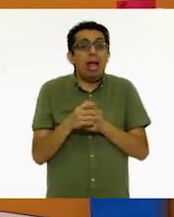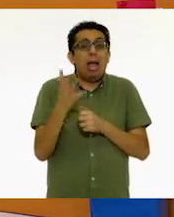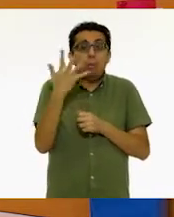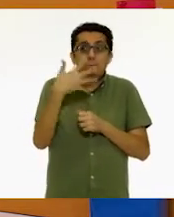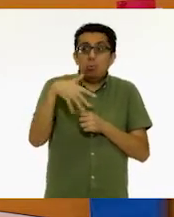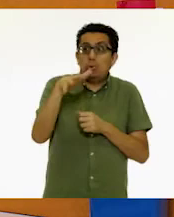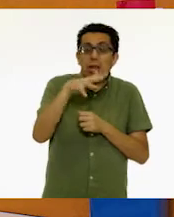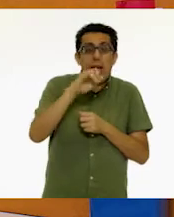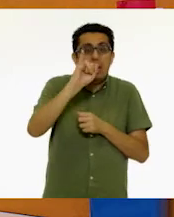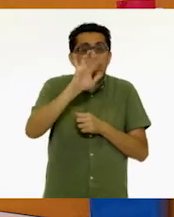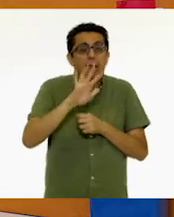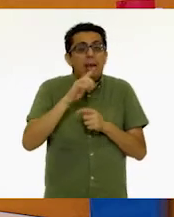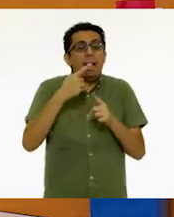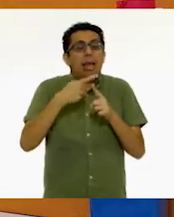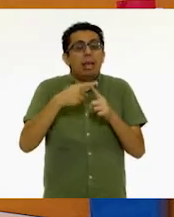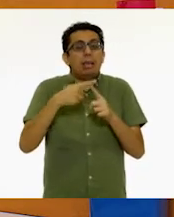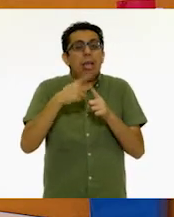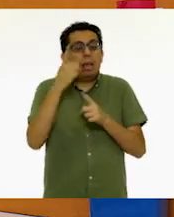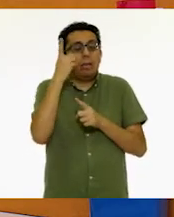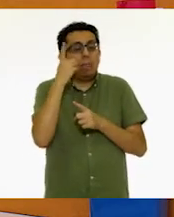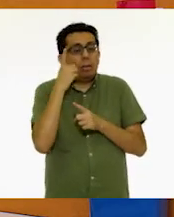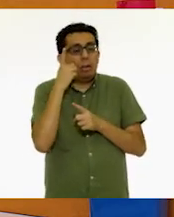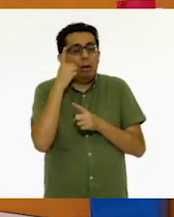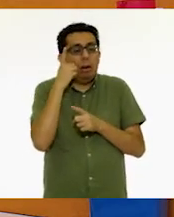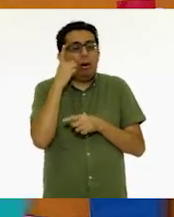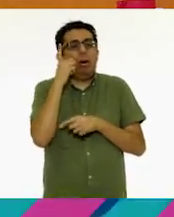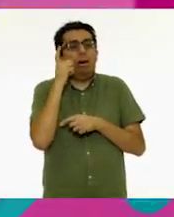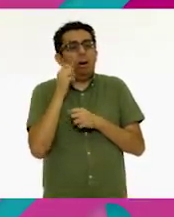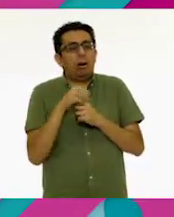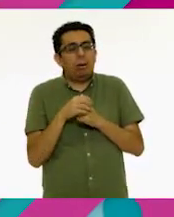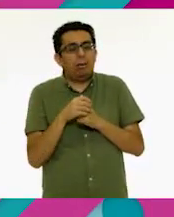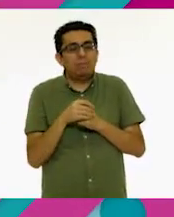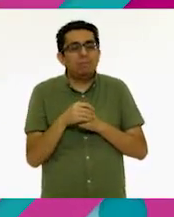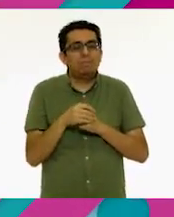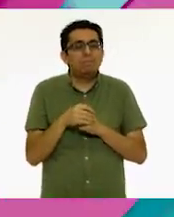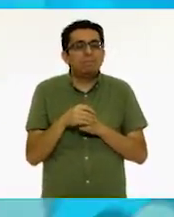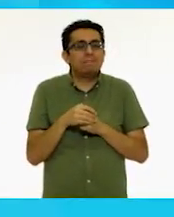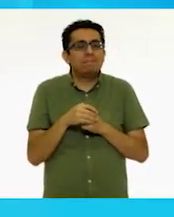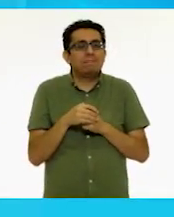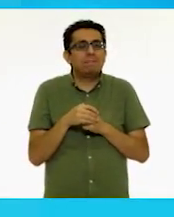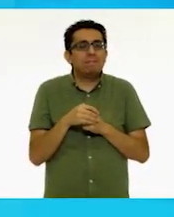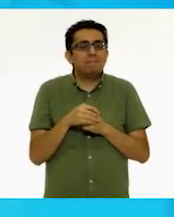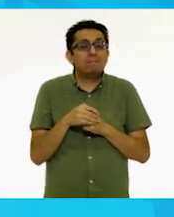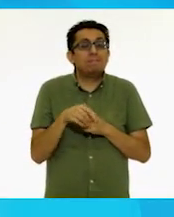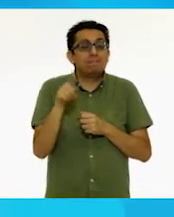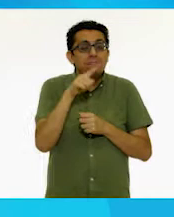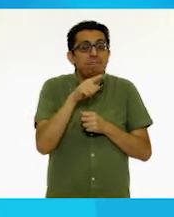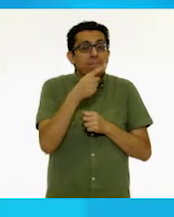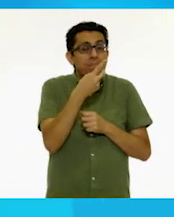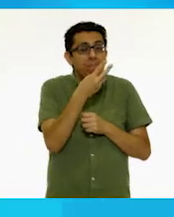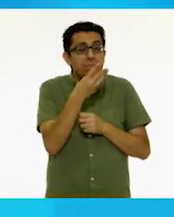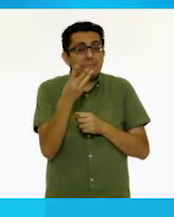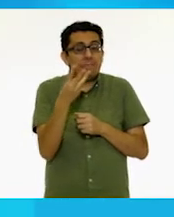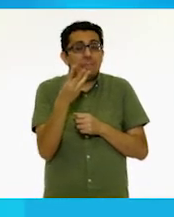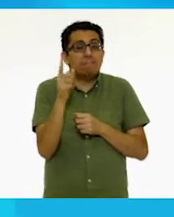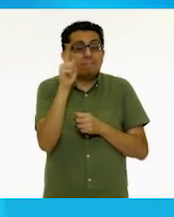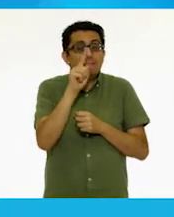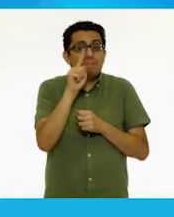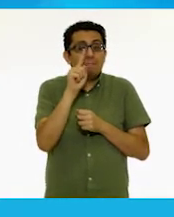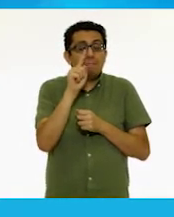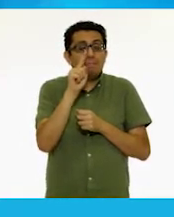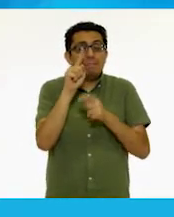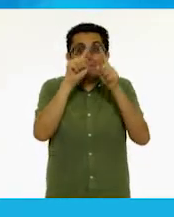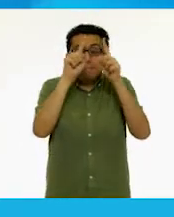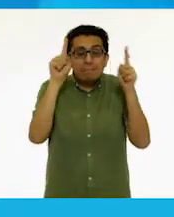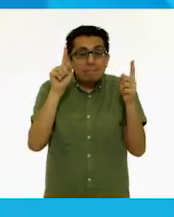la imagen quién está roncando así. ¿Quién será? A ver, tres segunditos para que allá en casa se acerquen a la pantalla y señalen